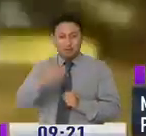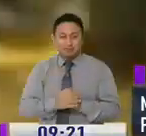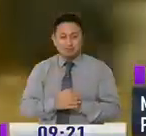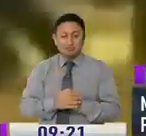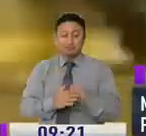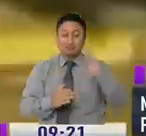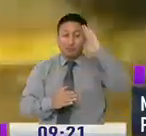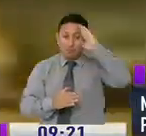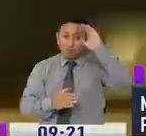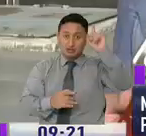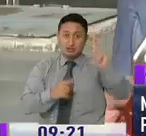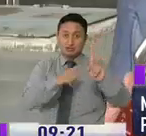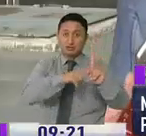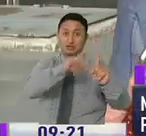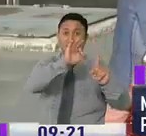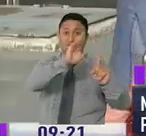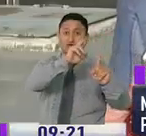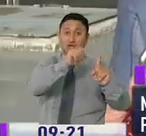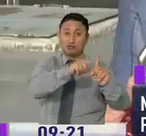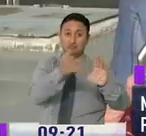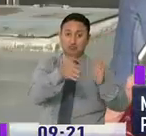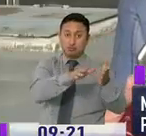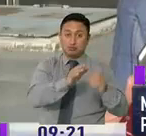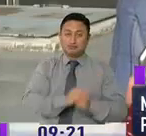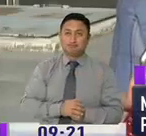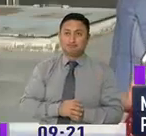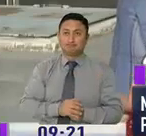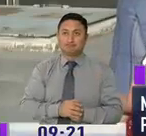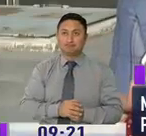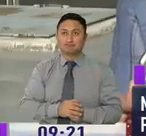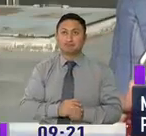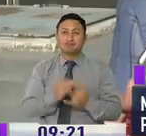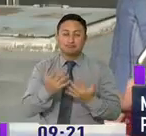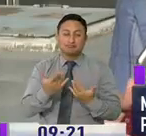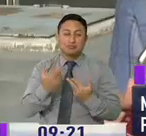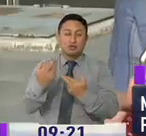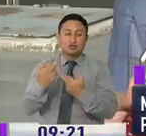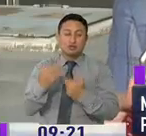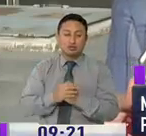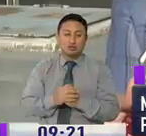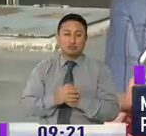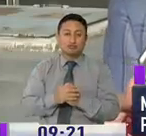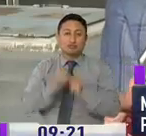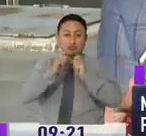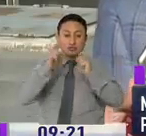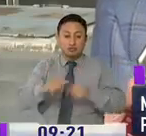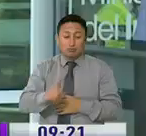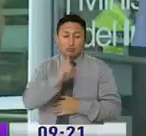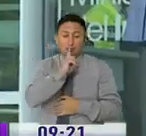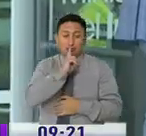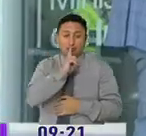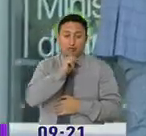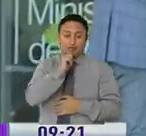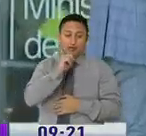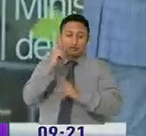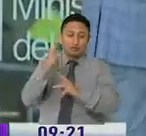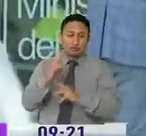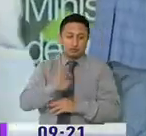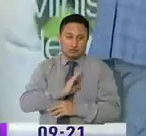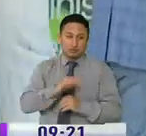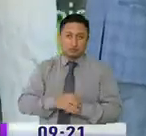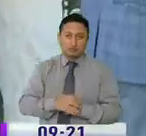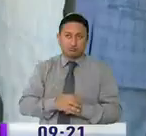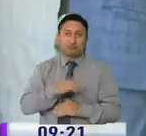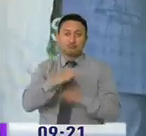la vida de Jiménez. Vamos a esperar la respuesta técnica, el fiscal no puede pronunciarse hasta que haya respuesta técnica. Los resultados se los